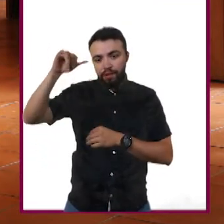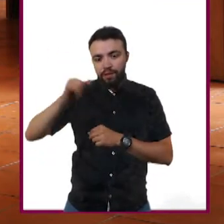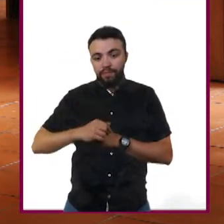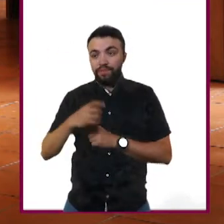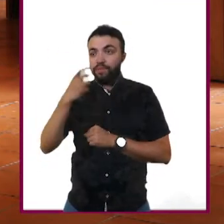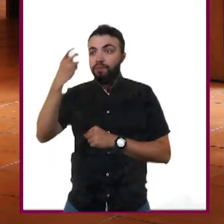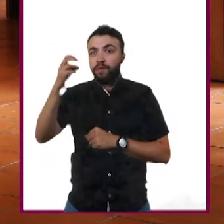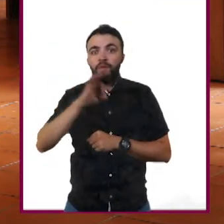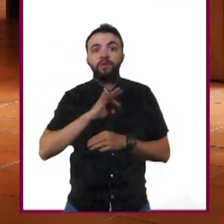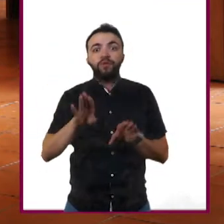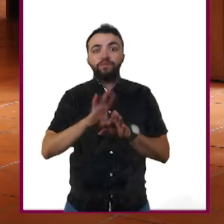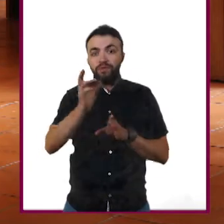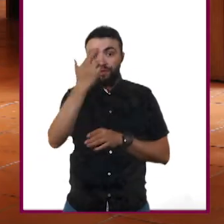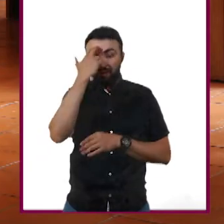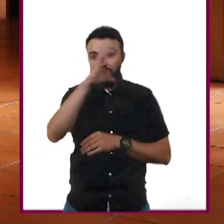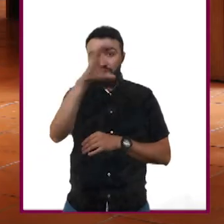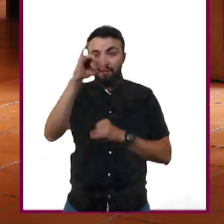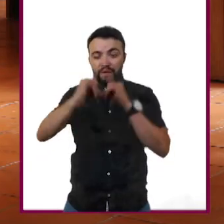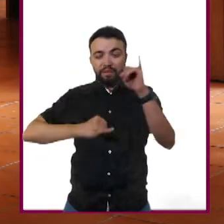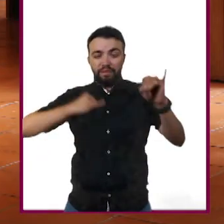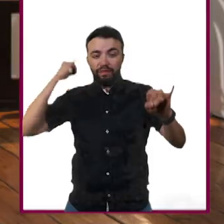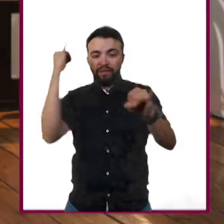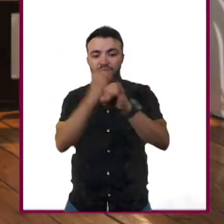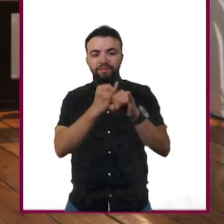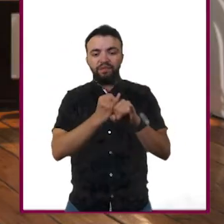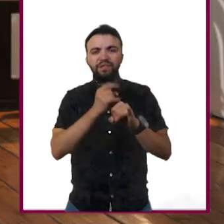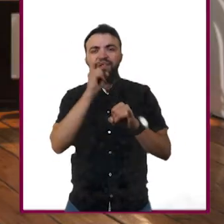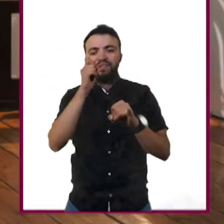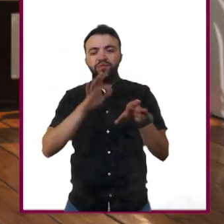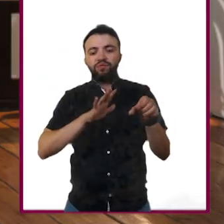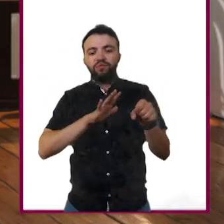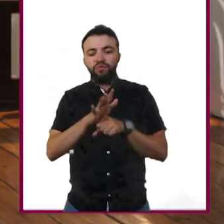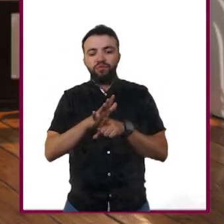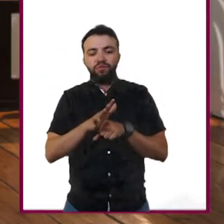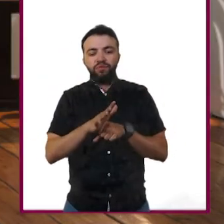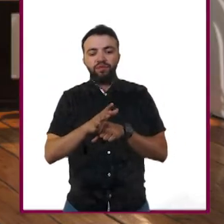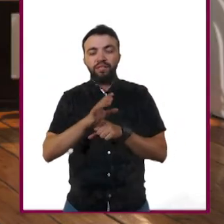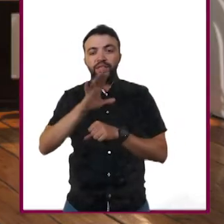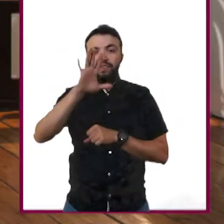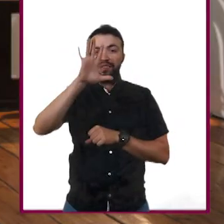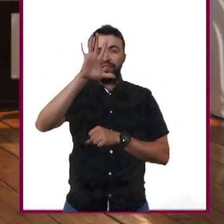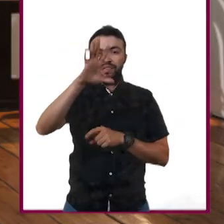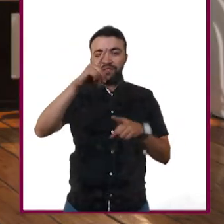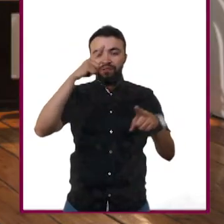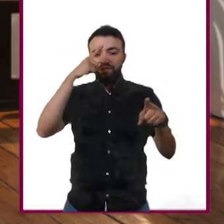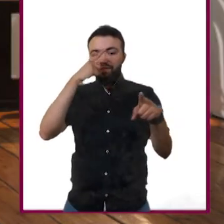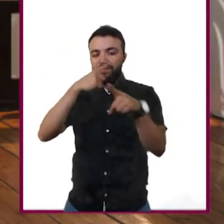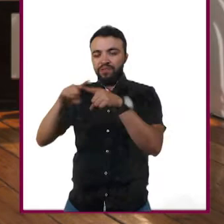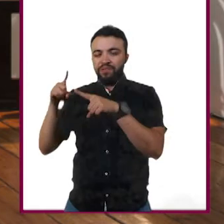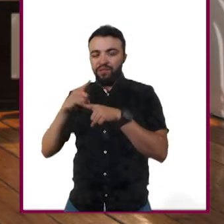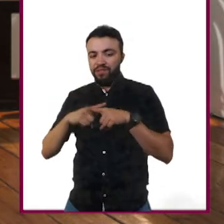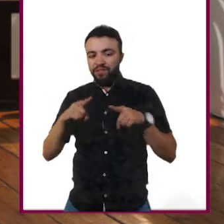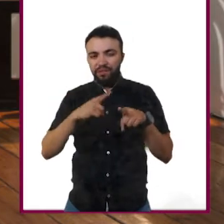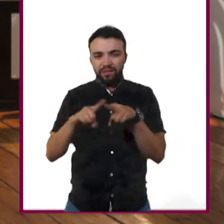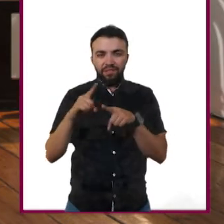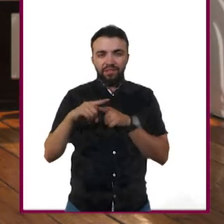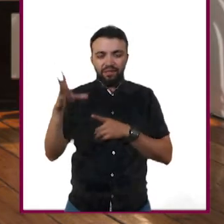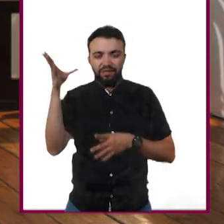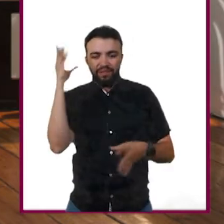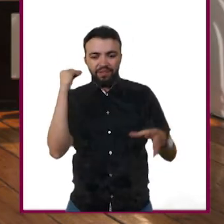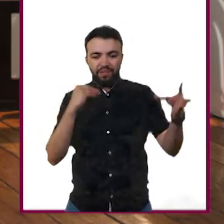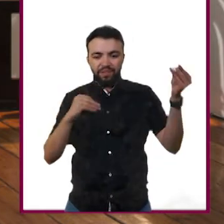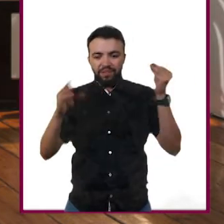esta obra logró reconocimiento internacional. Se trata de la pieza llamada 5 variaciones de circunstancias fónicas